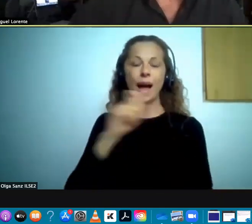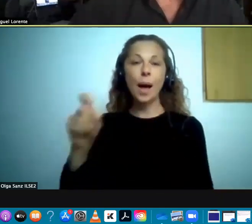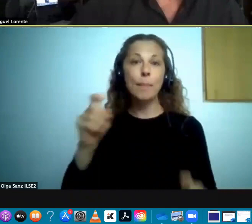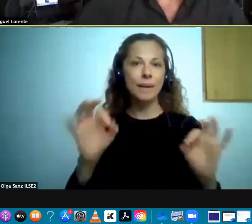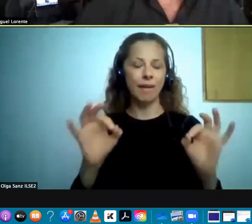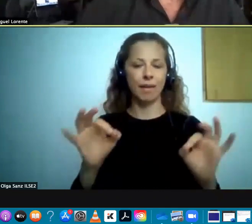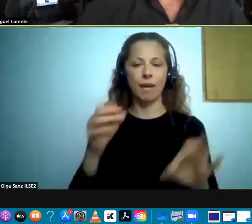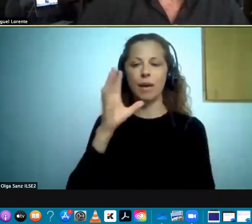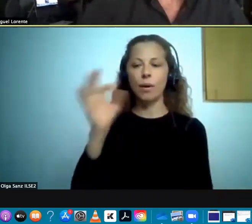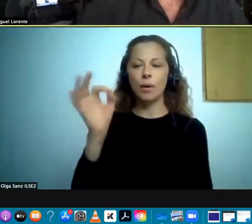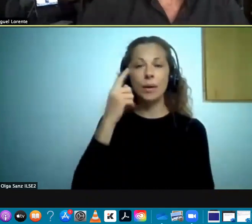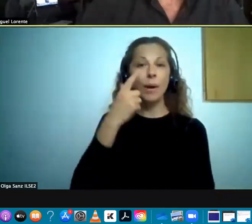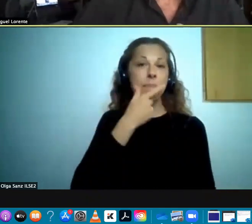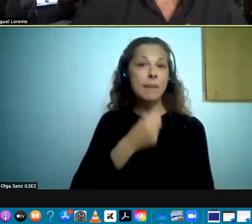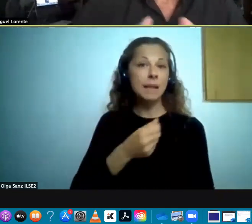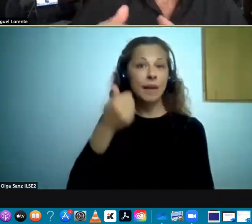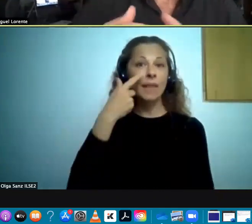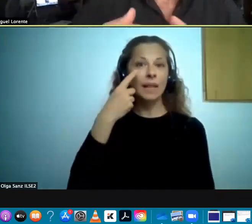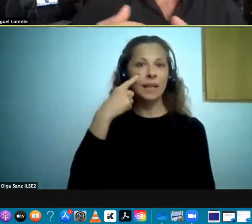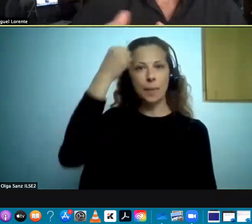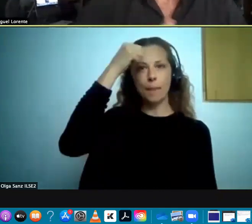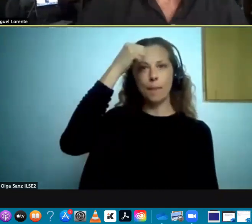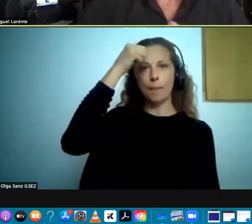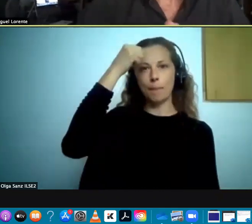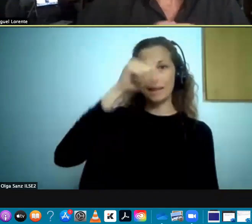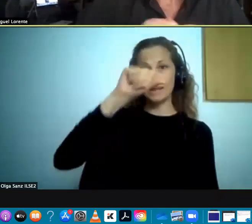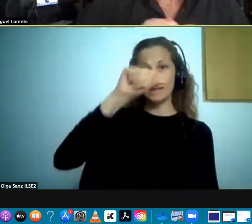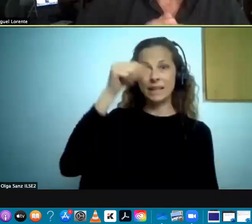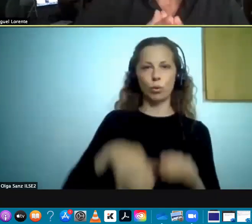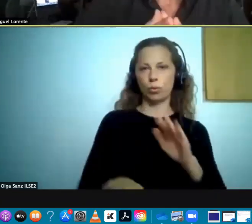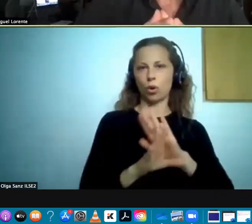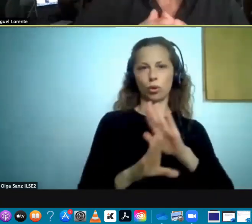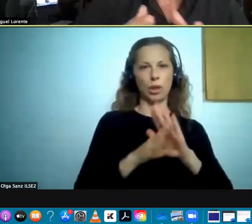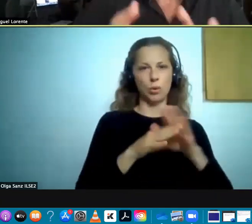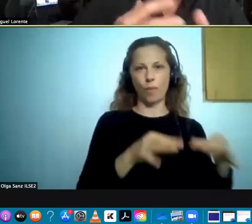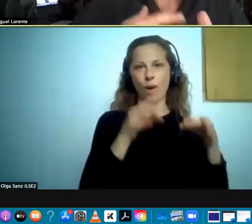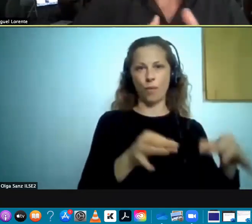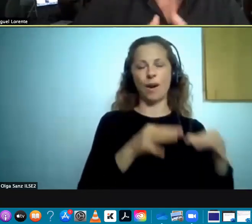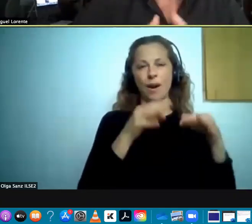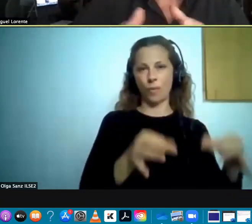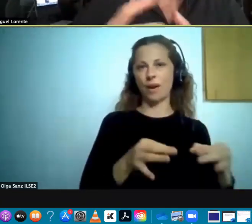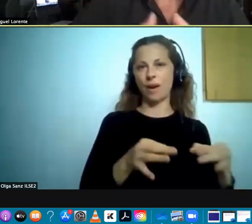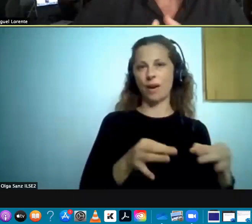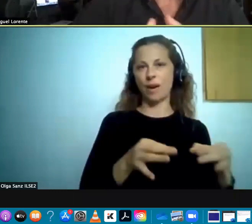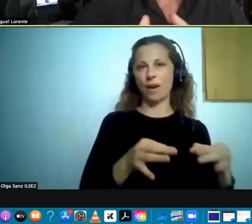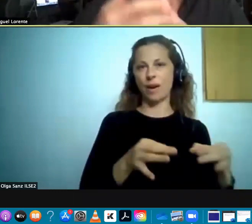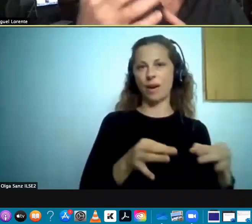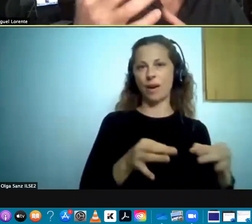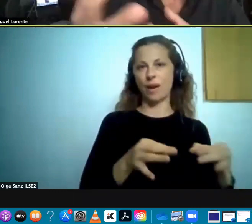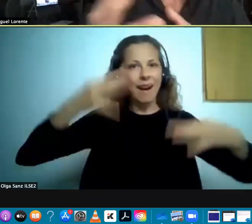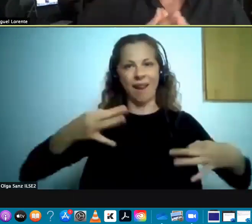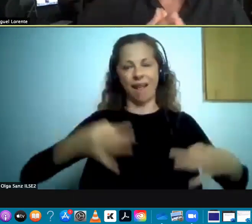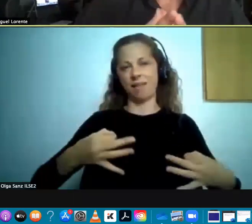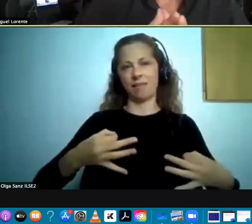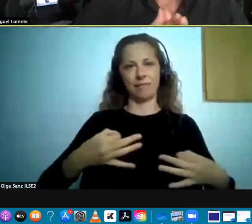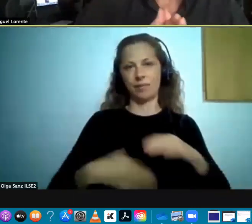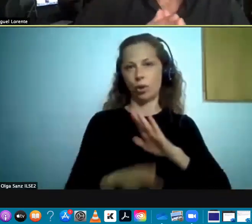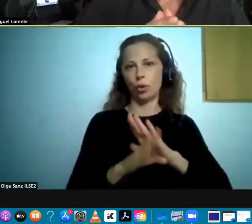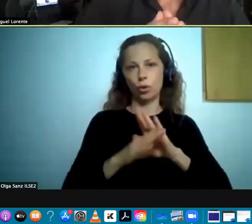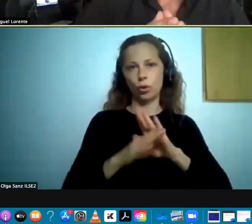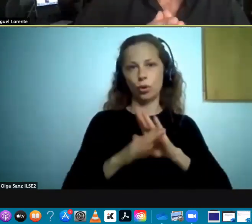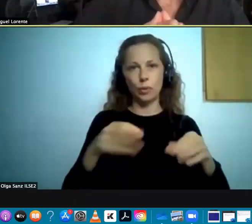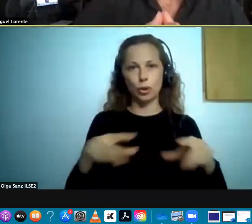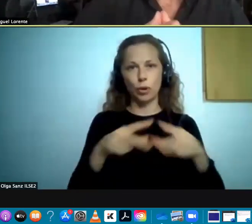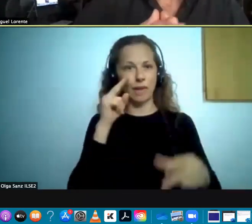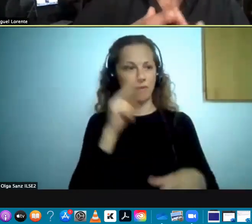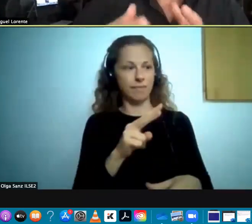el machismo siga bajo esas mismas referencias y que la violencia siga siendo una realidad. Una realidad que, como venimos